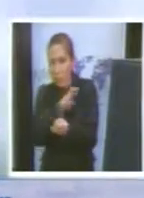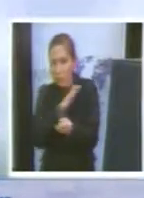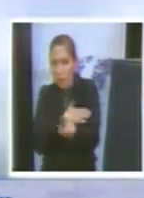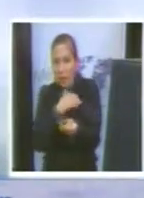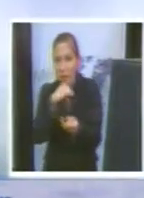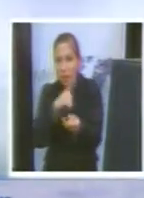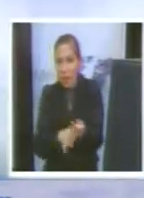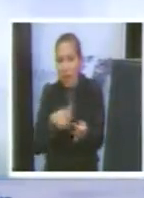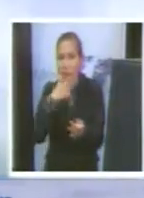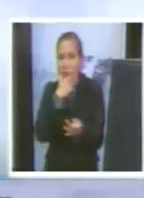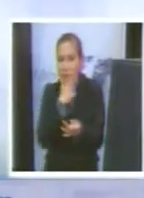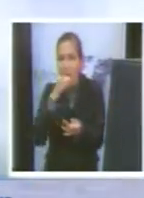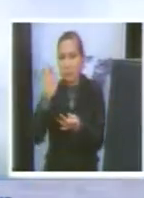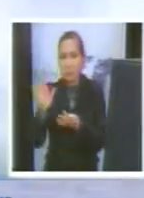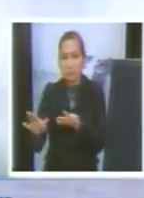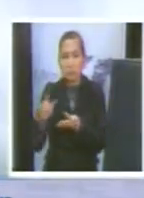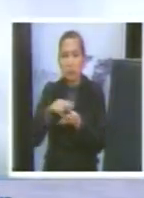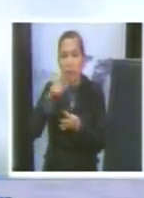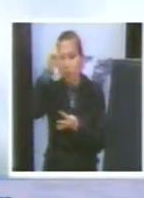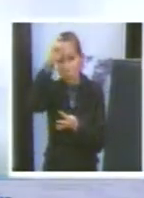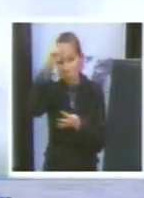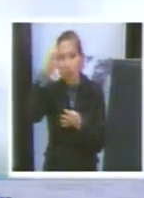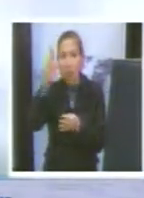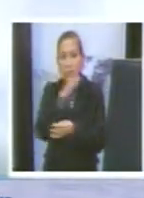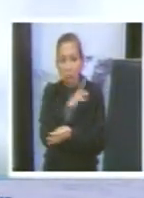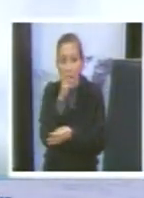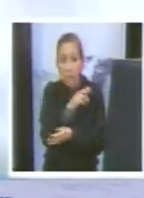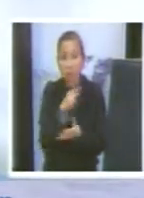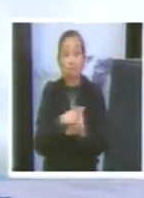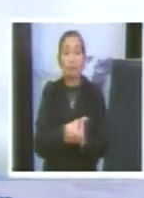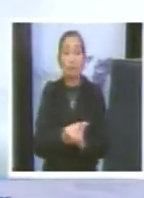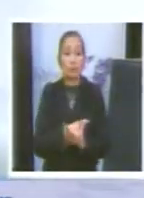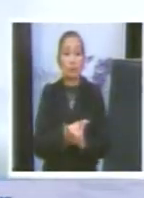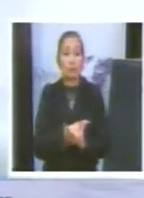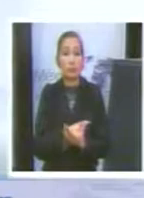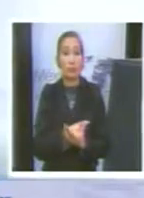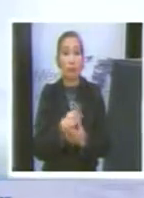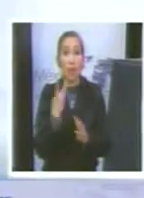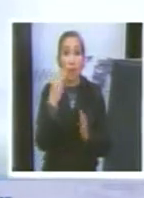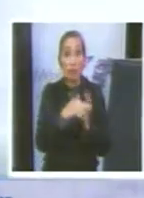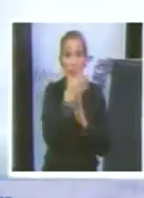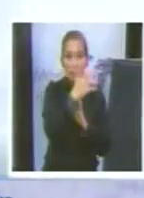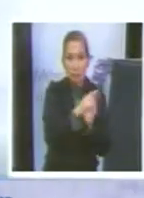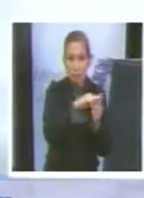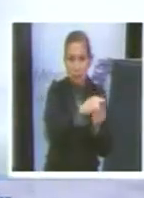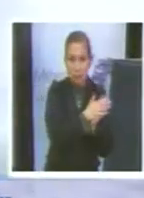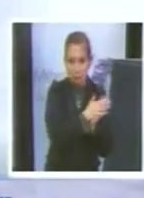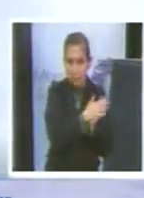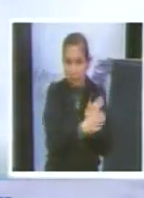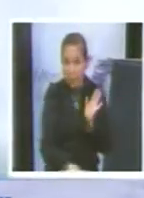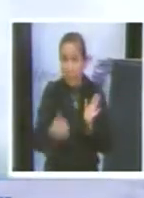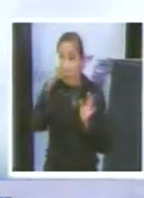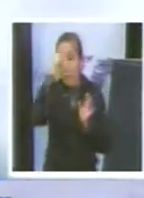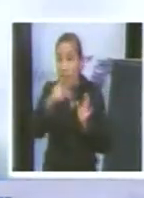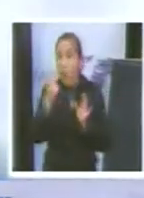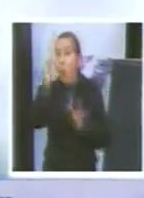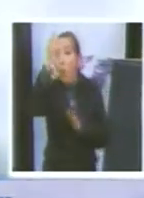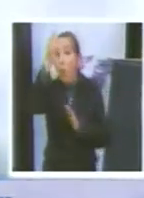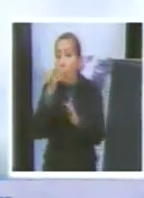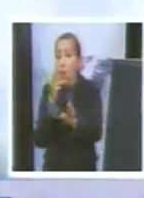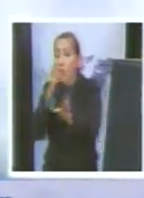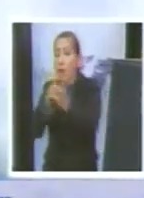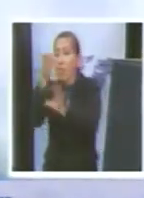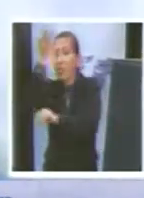España, Italia, Reino Unido, Turquía, Rusia. Y desde 2010, México es uno de los